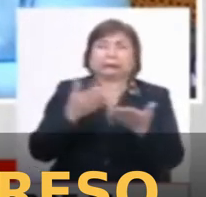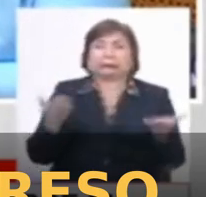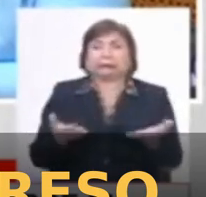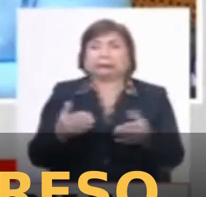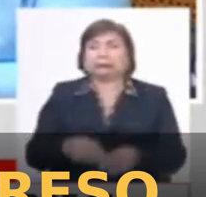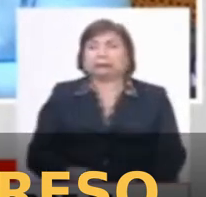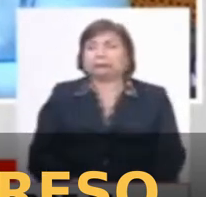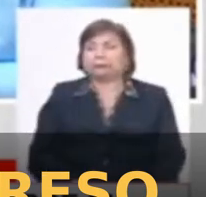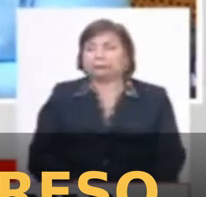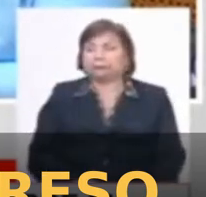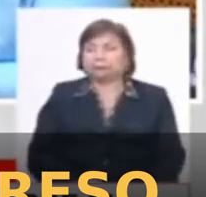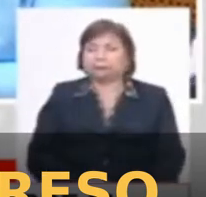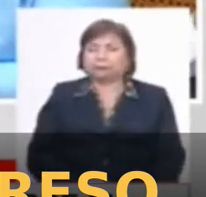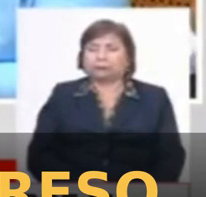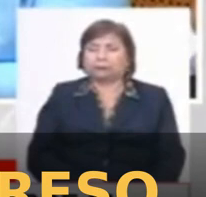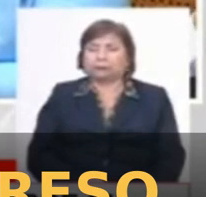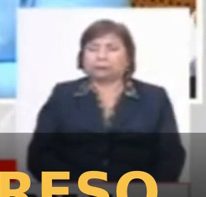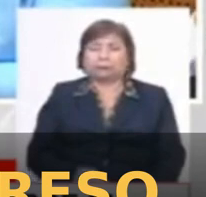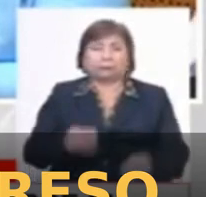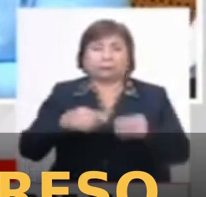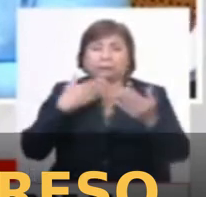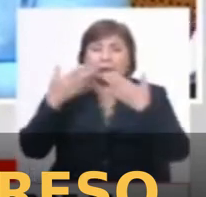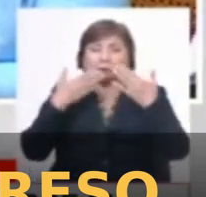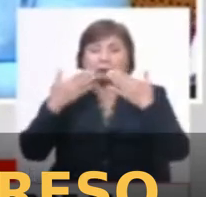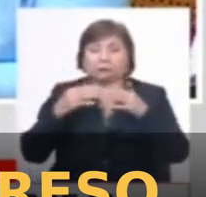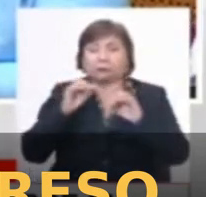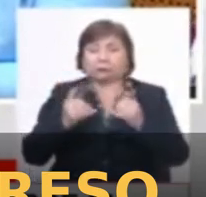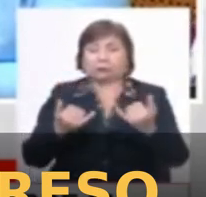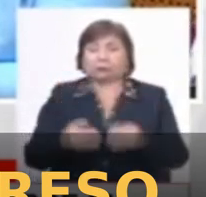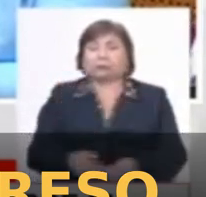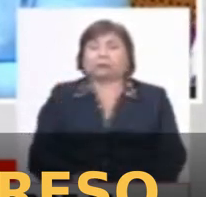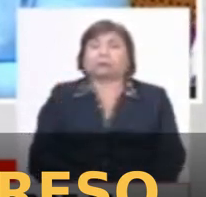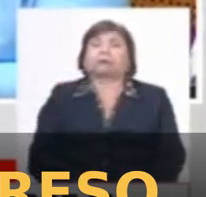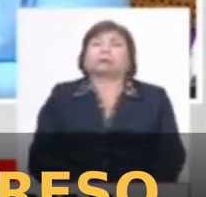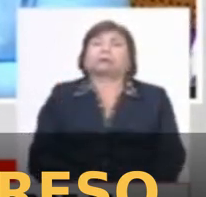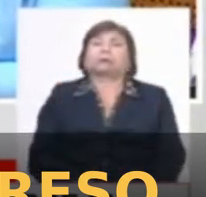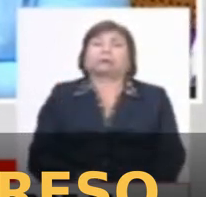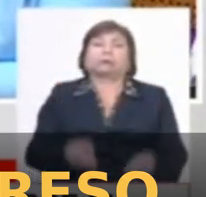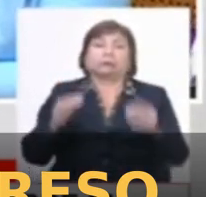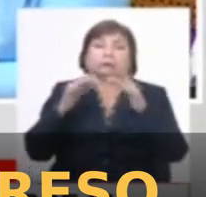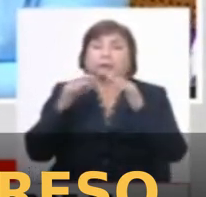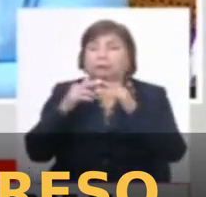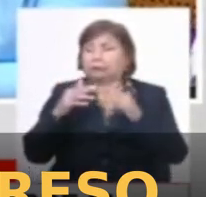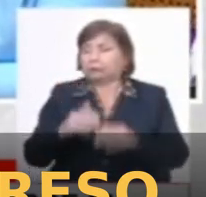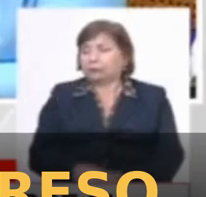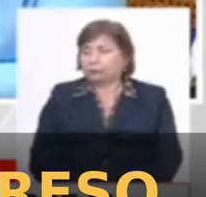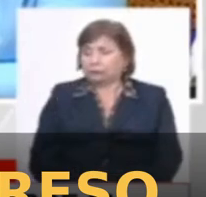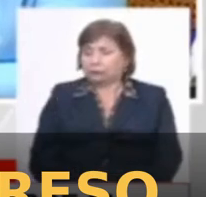estado en medio de estas conversaciones o de coordinaciones?